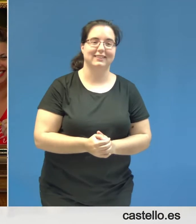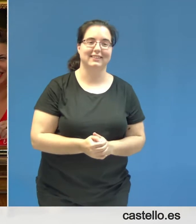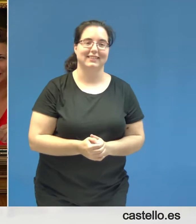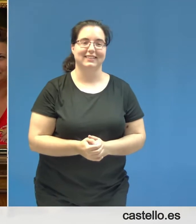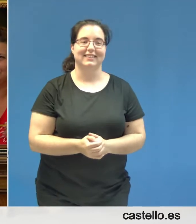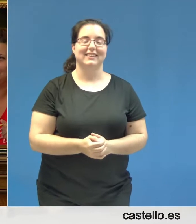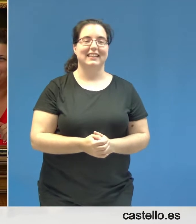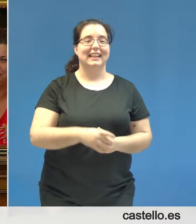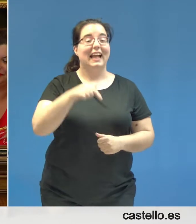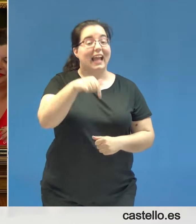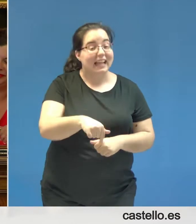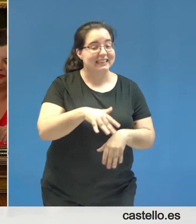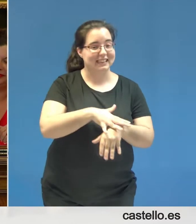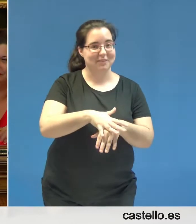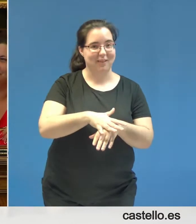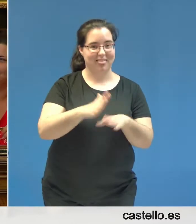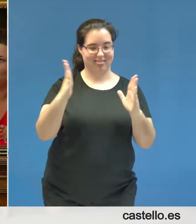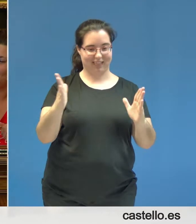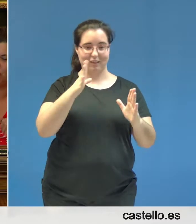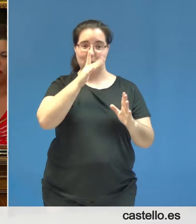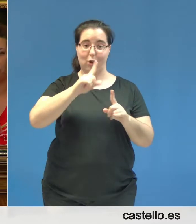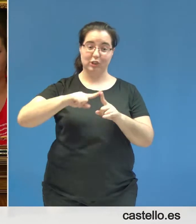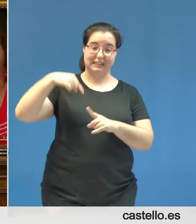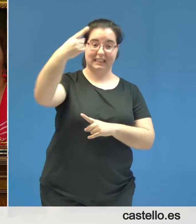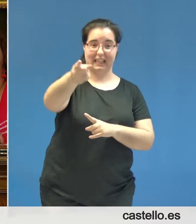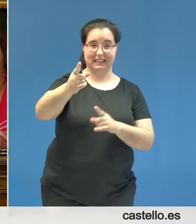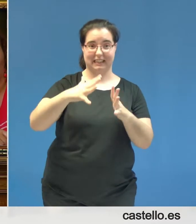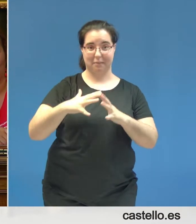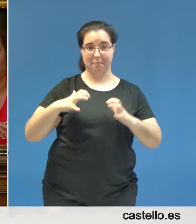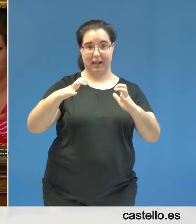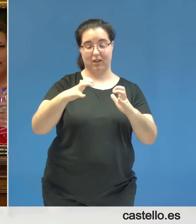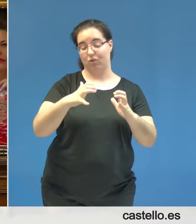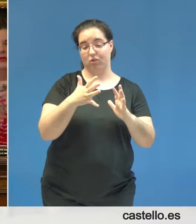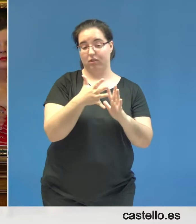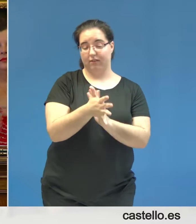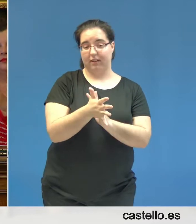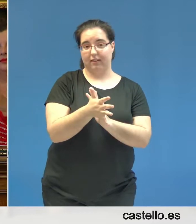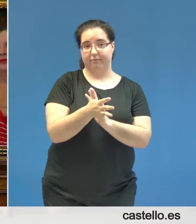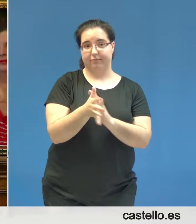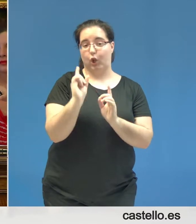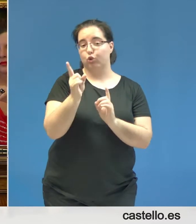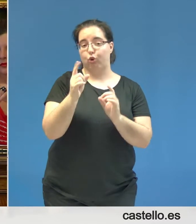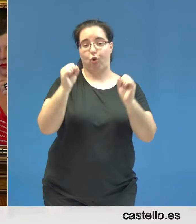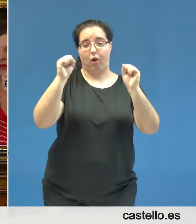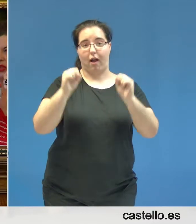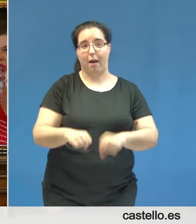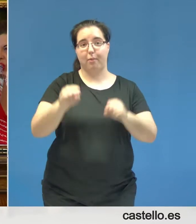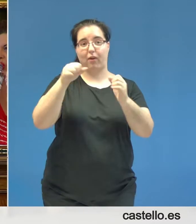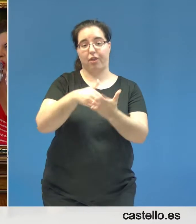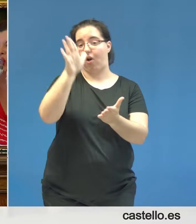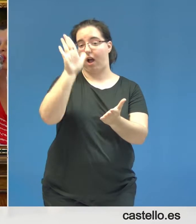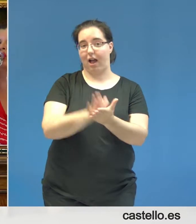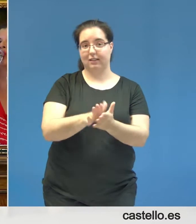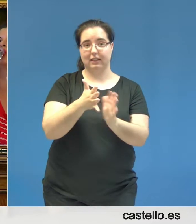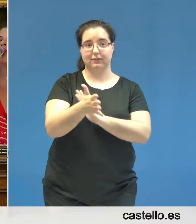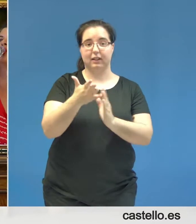En este mandato, puesto que el siguiente pleno va a ser un pleno simplemente de aprobación de actas y no habrán ruegos